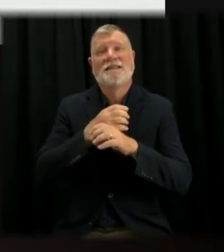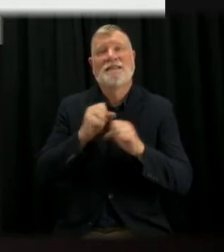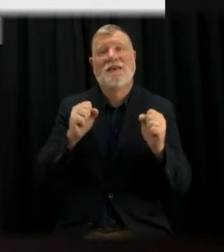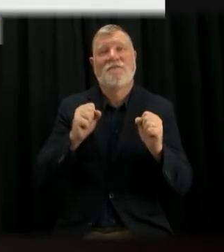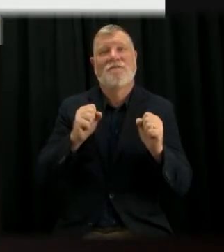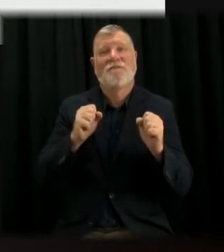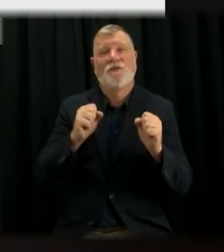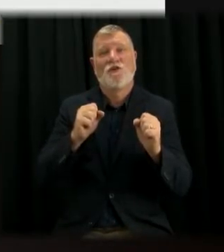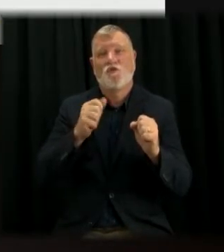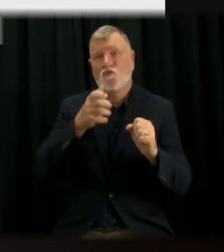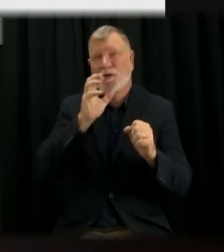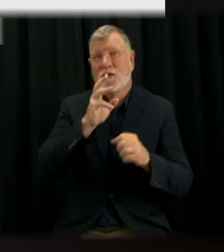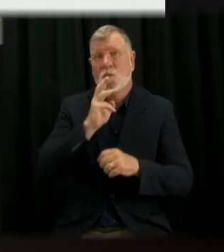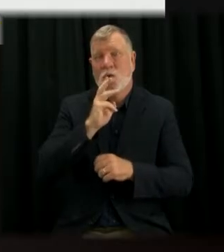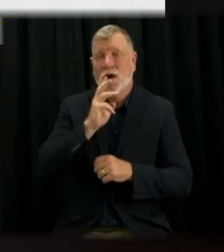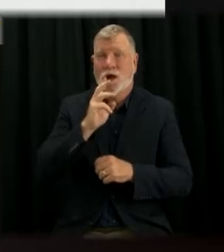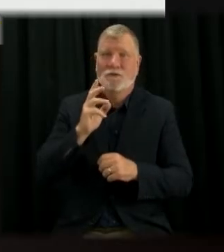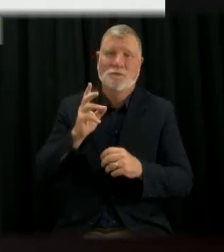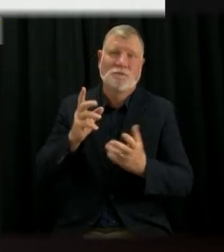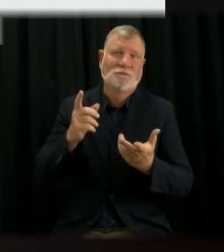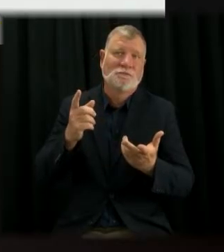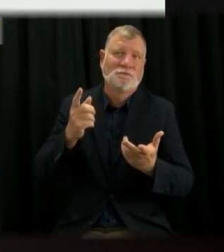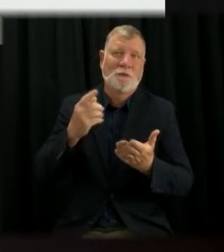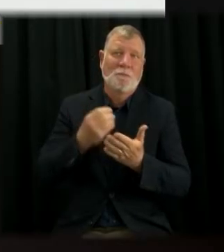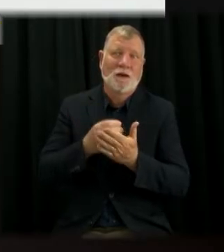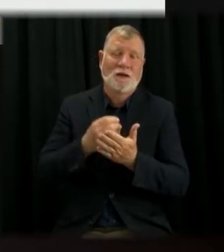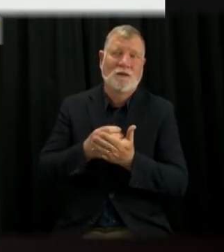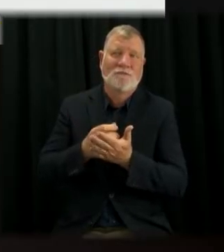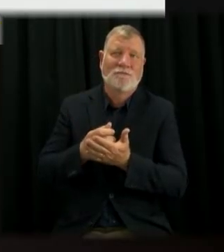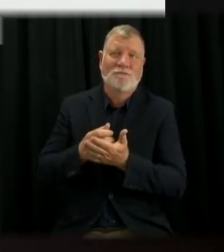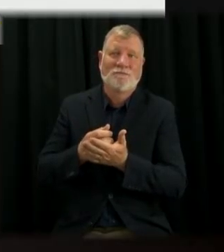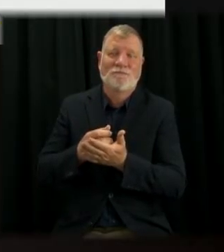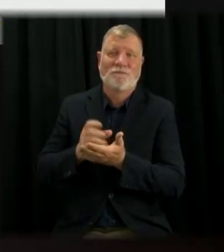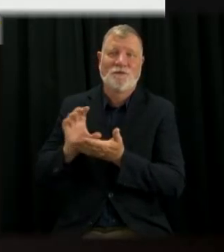Y para Praza o agua,